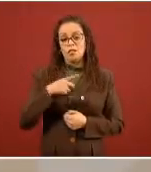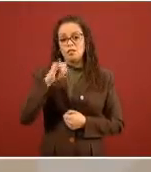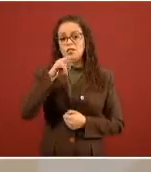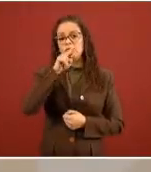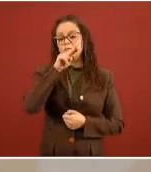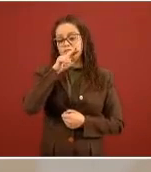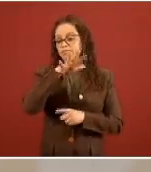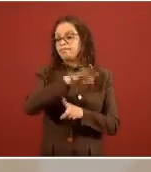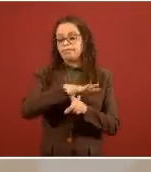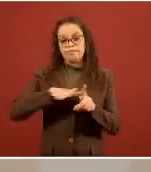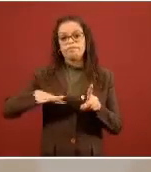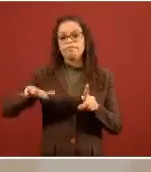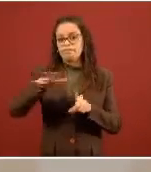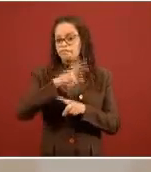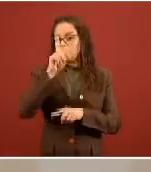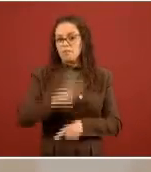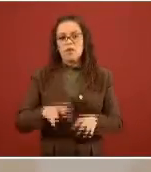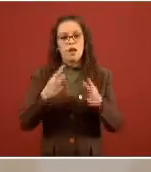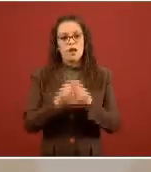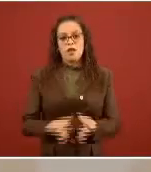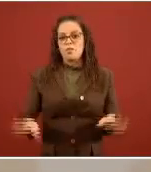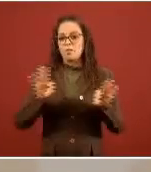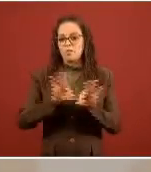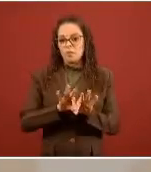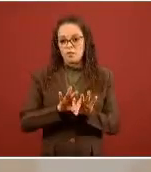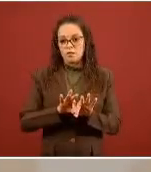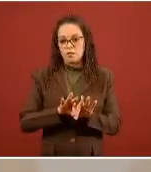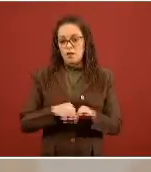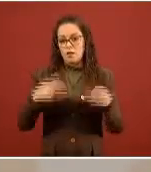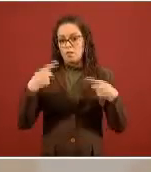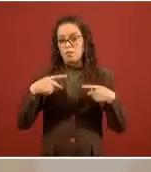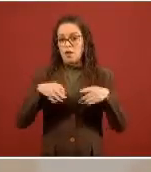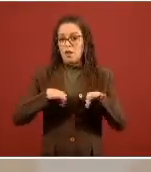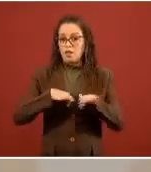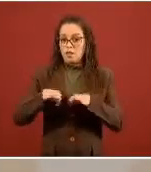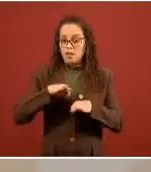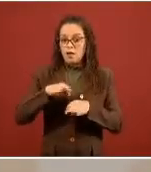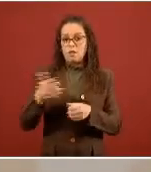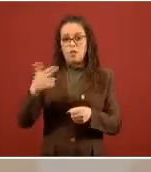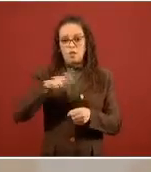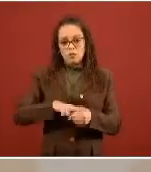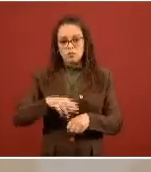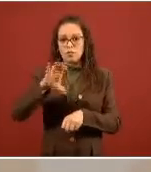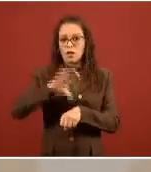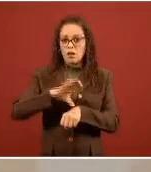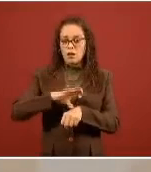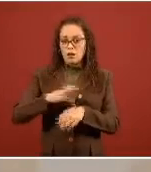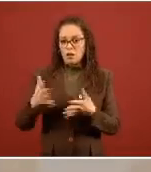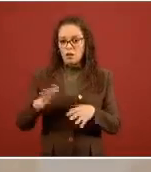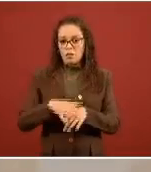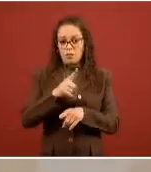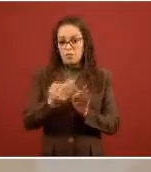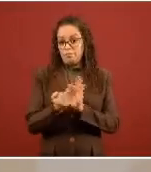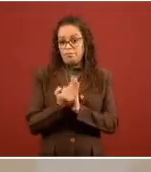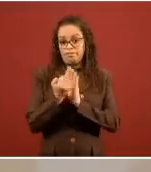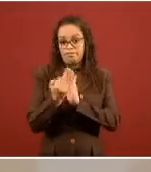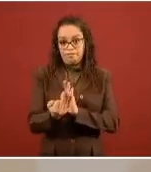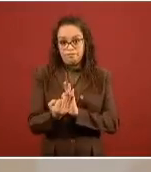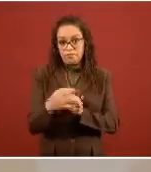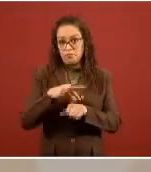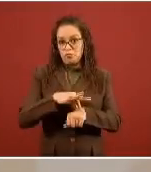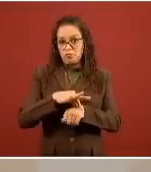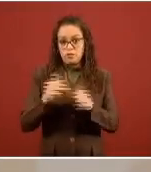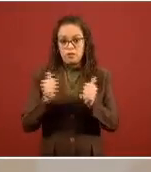muy importante, en especial en el personal clínico que está directamente enfrente de los